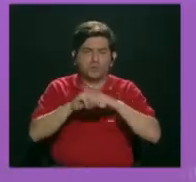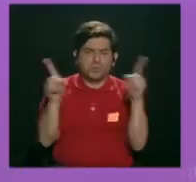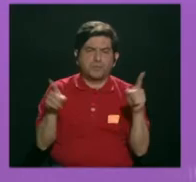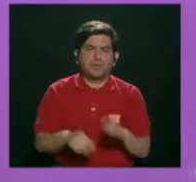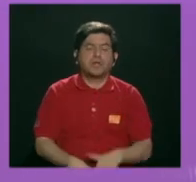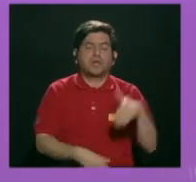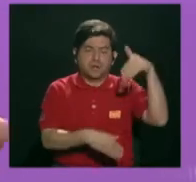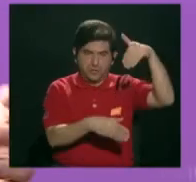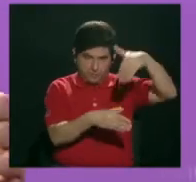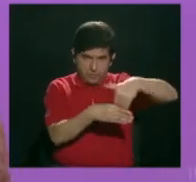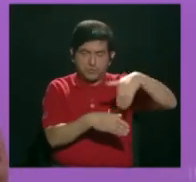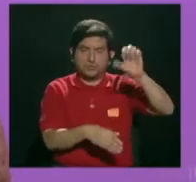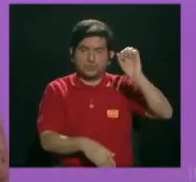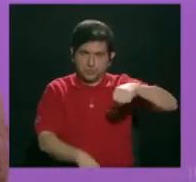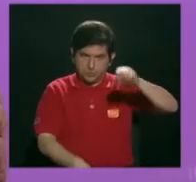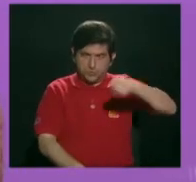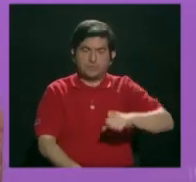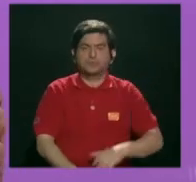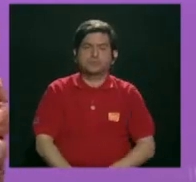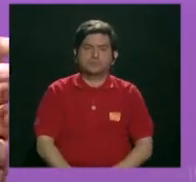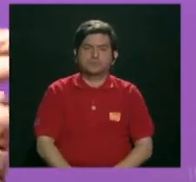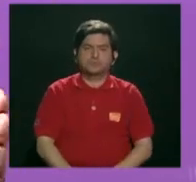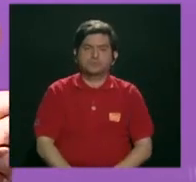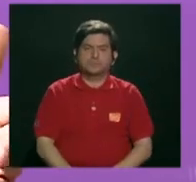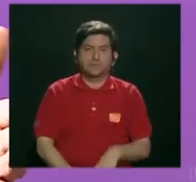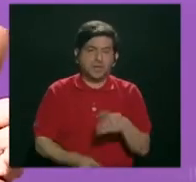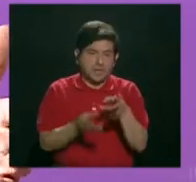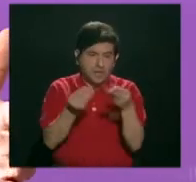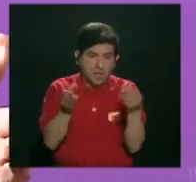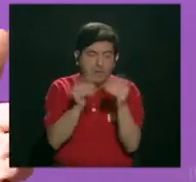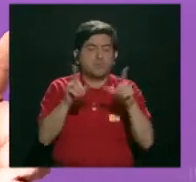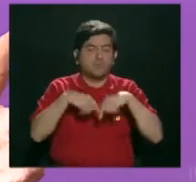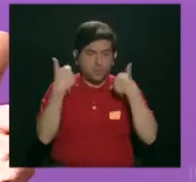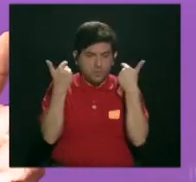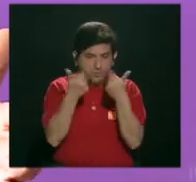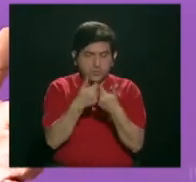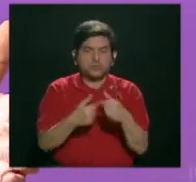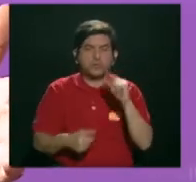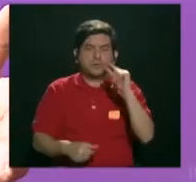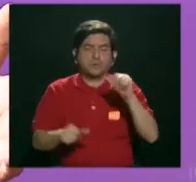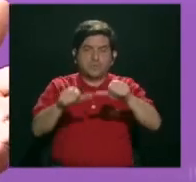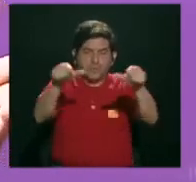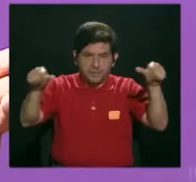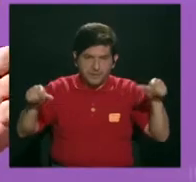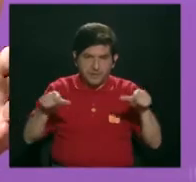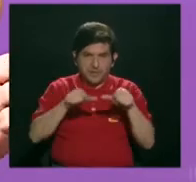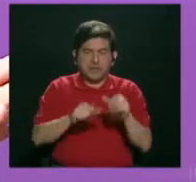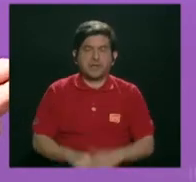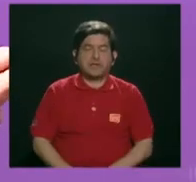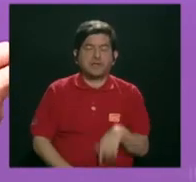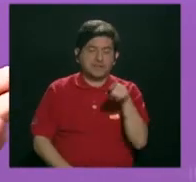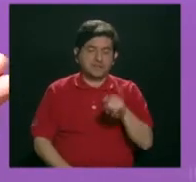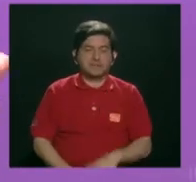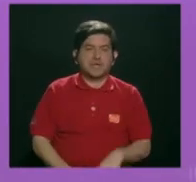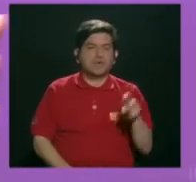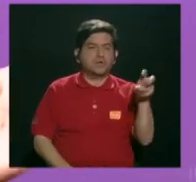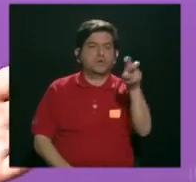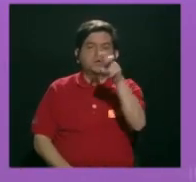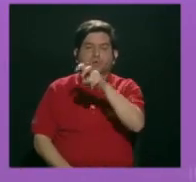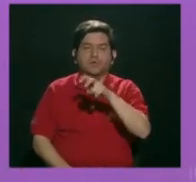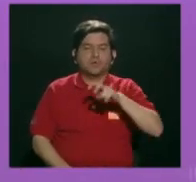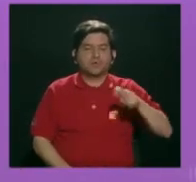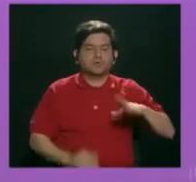incursionó inclusive en la producción colectiva en pequeñas áreas que de manera rotativa ellas atendieron,